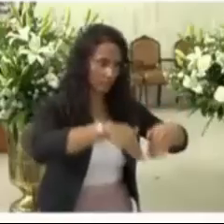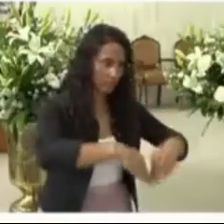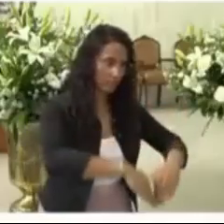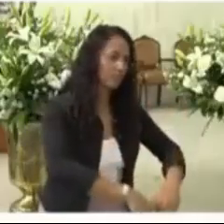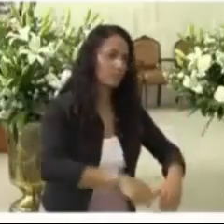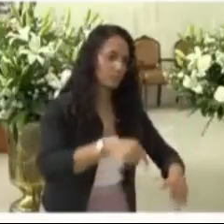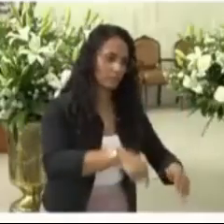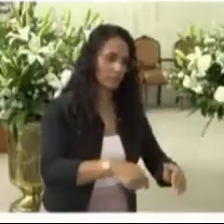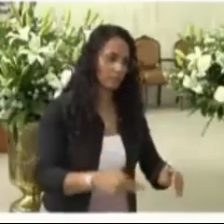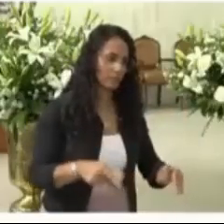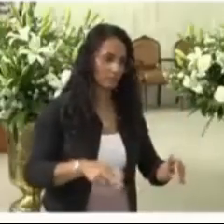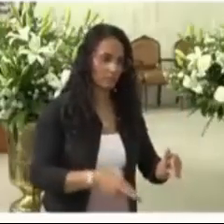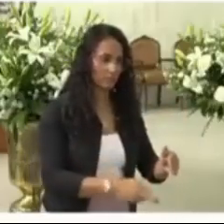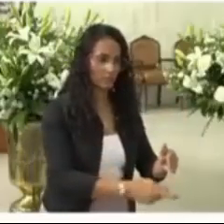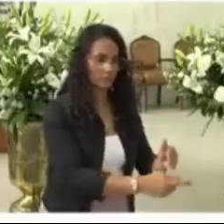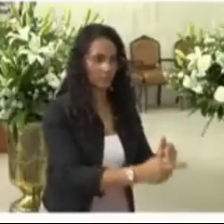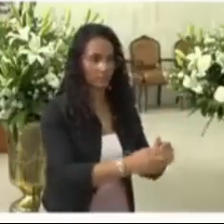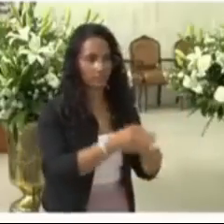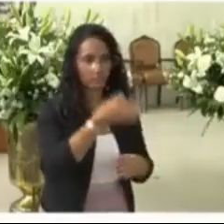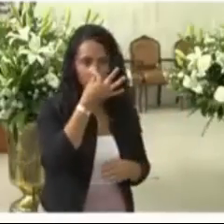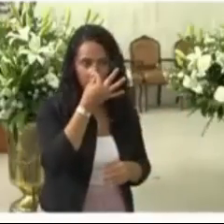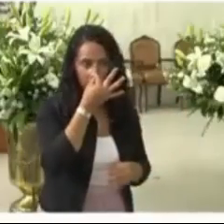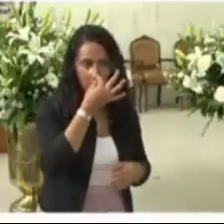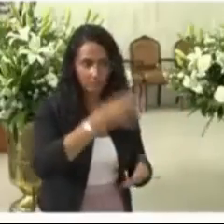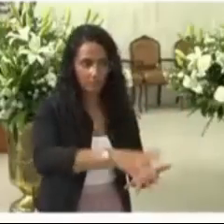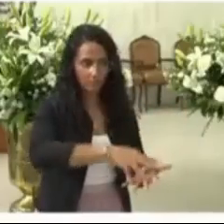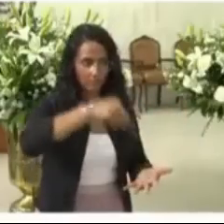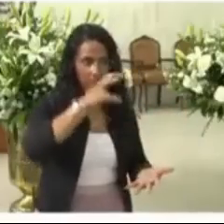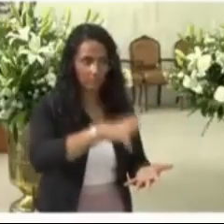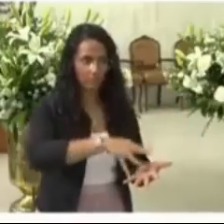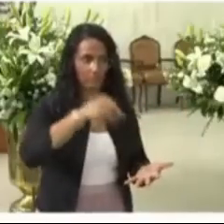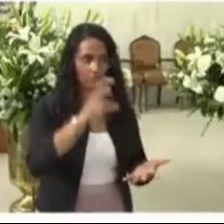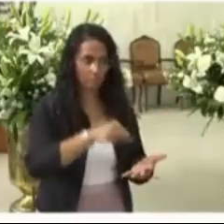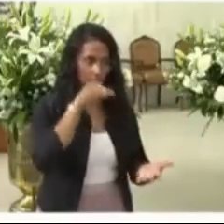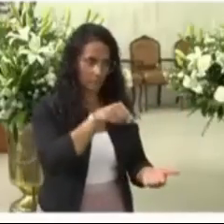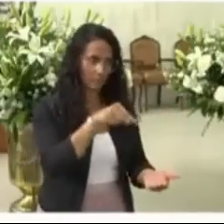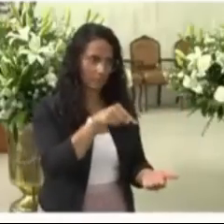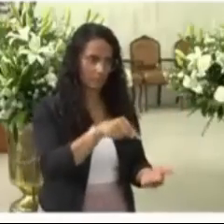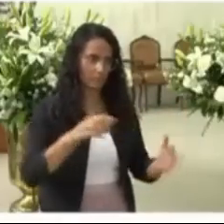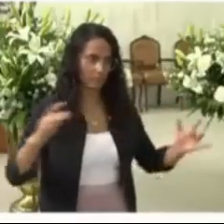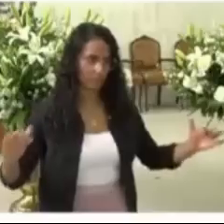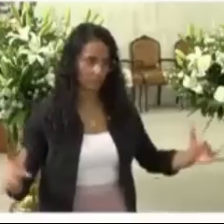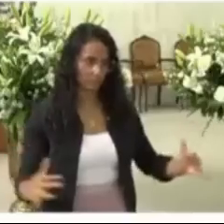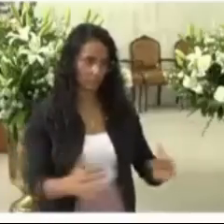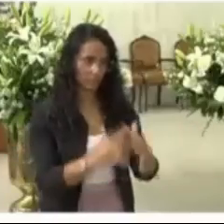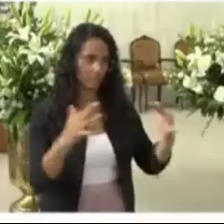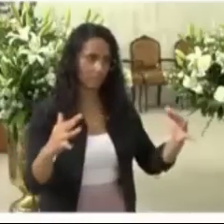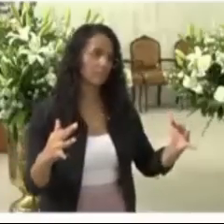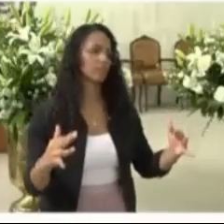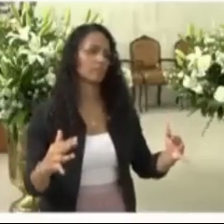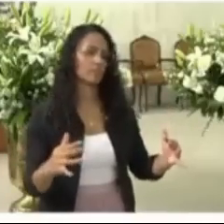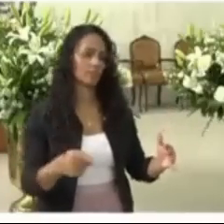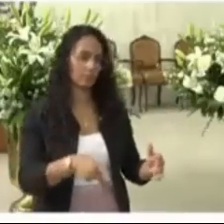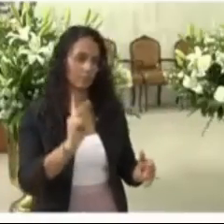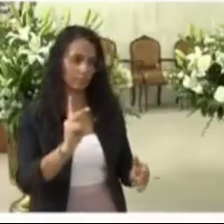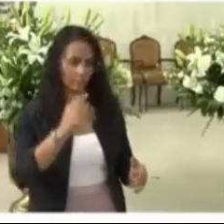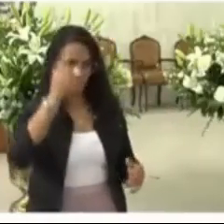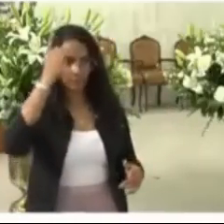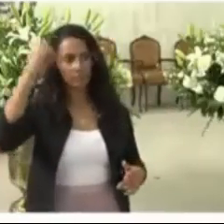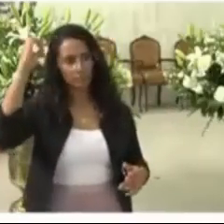Jeruel. Y agrega: no habrá para qué peleéis